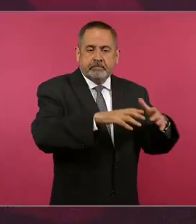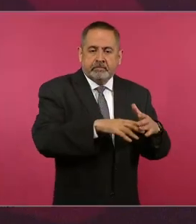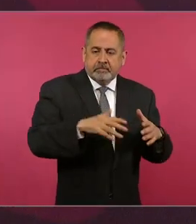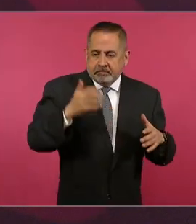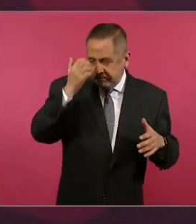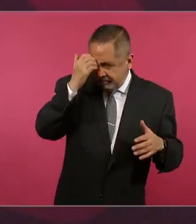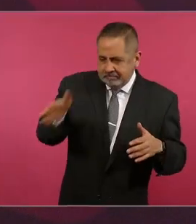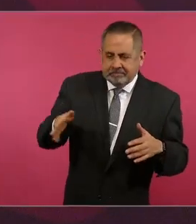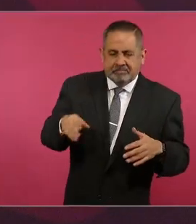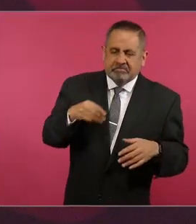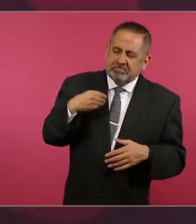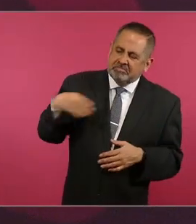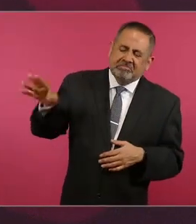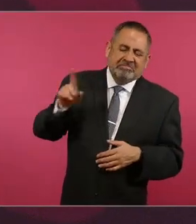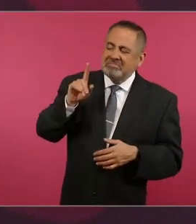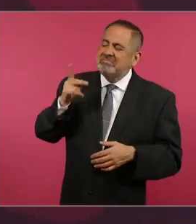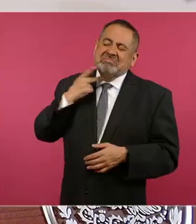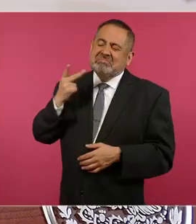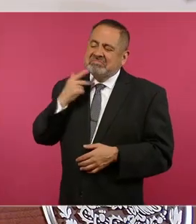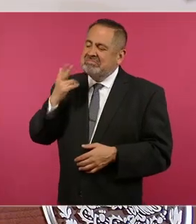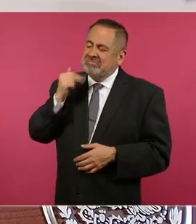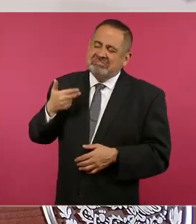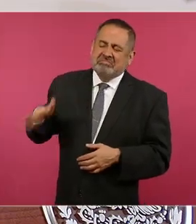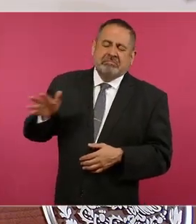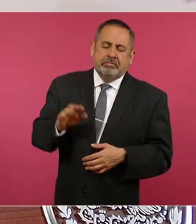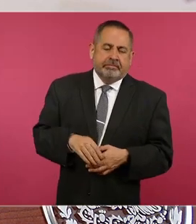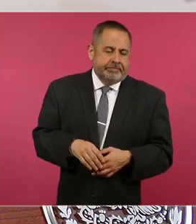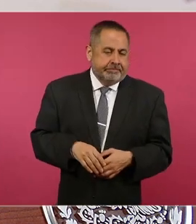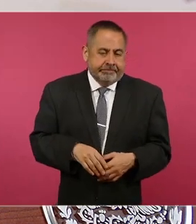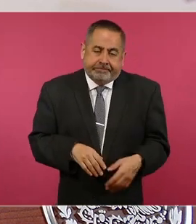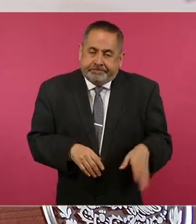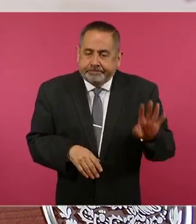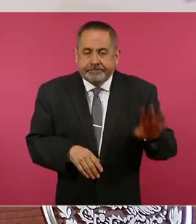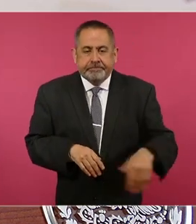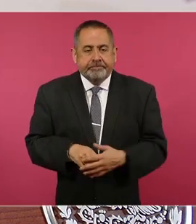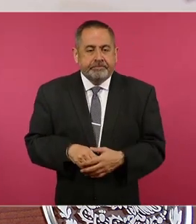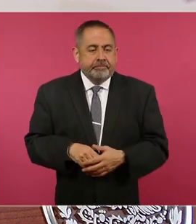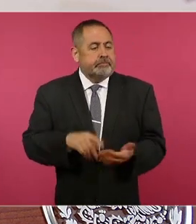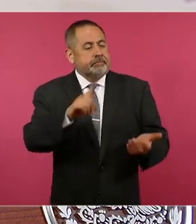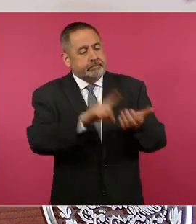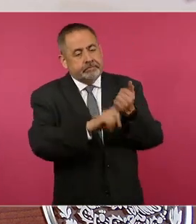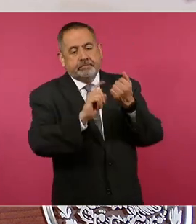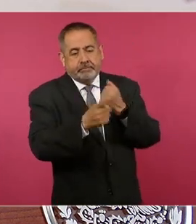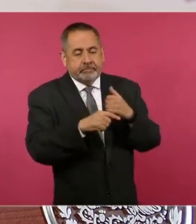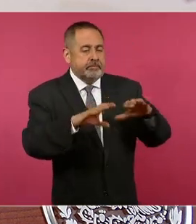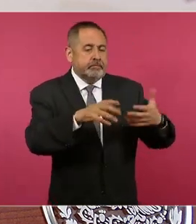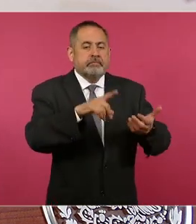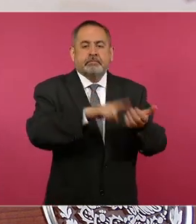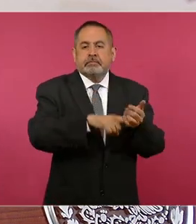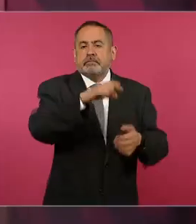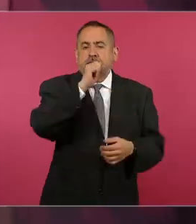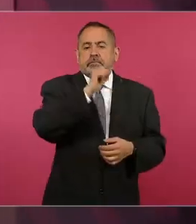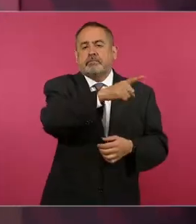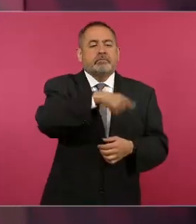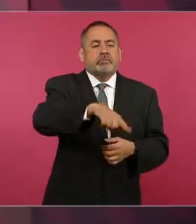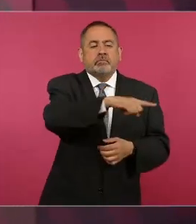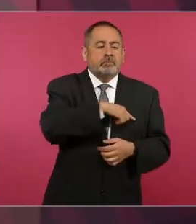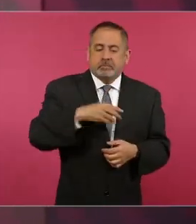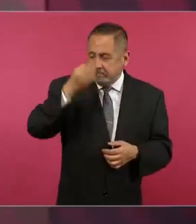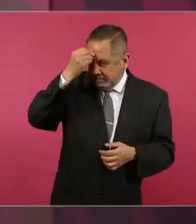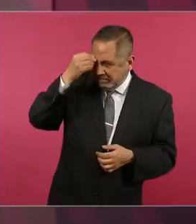del oficio de la política y si vamos más al fondo pues es también el